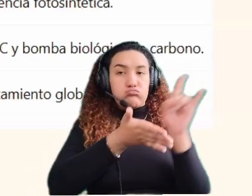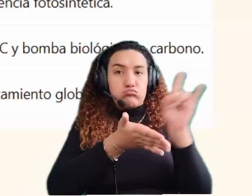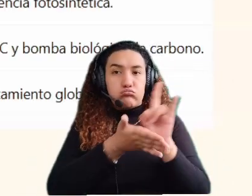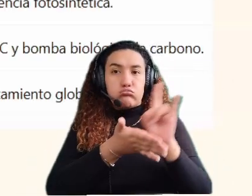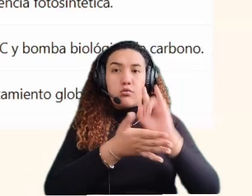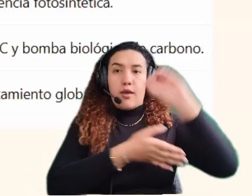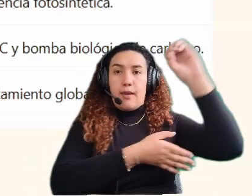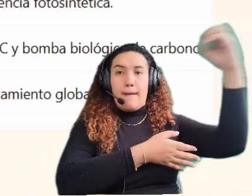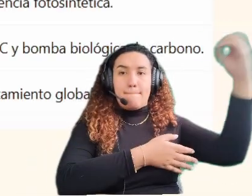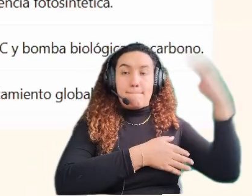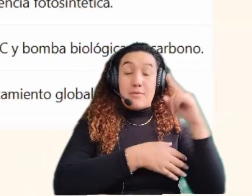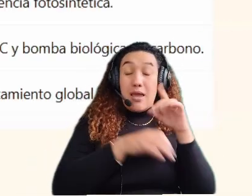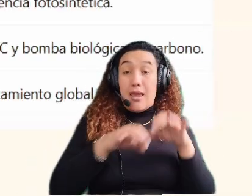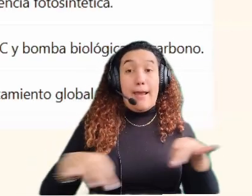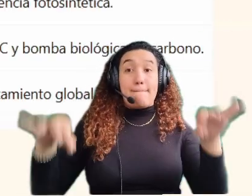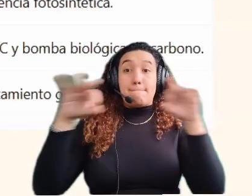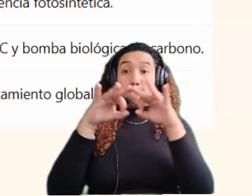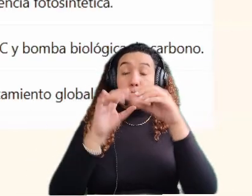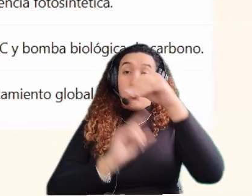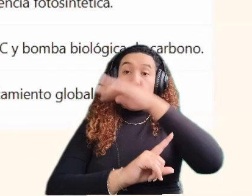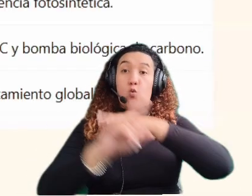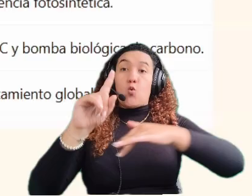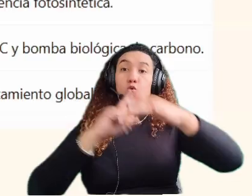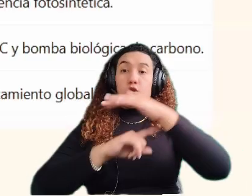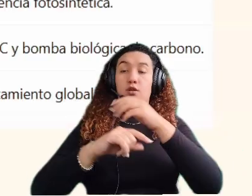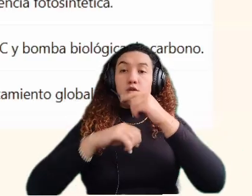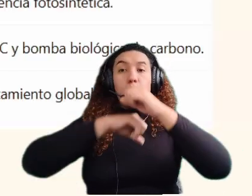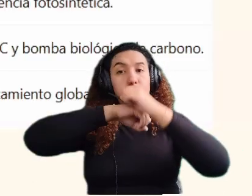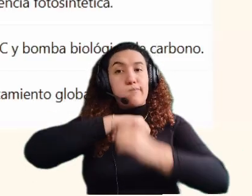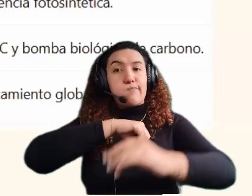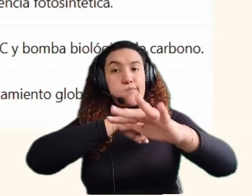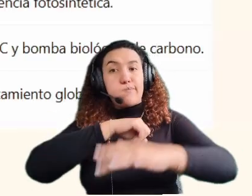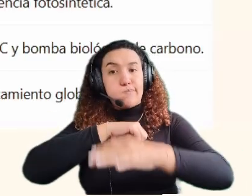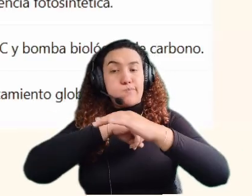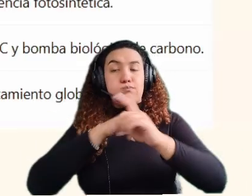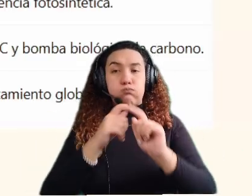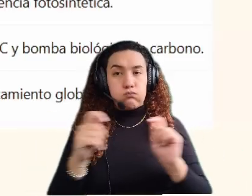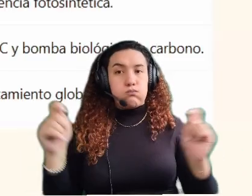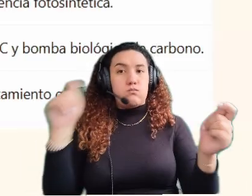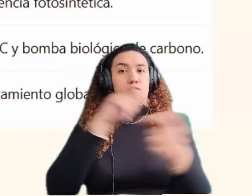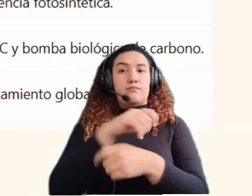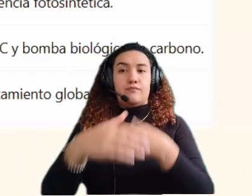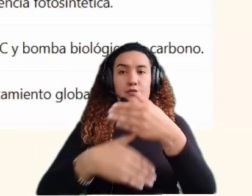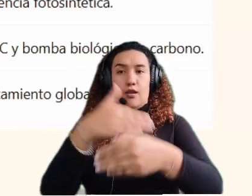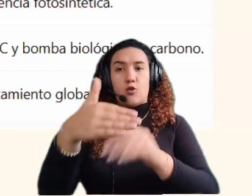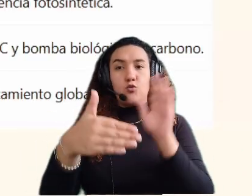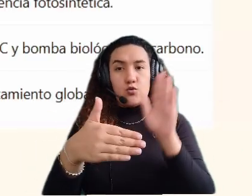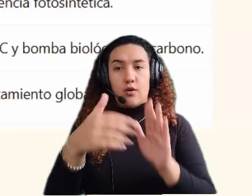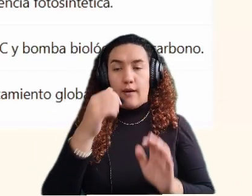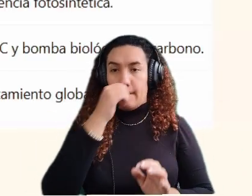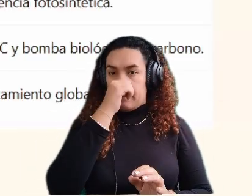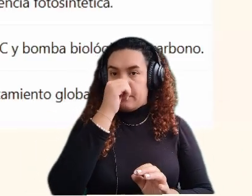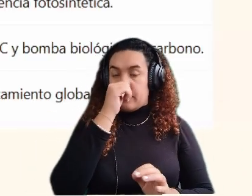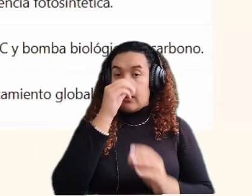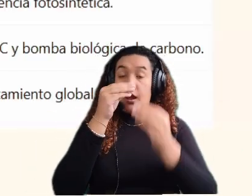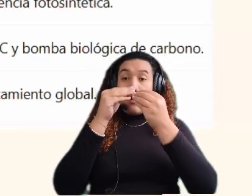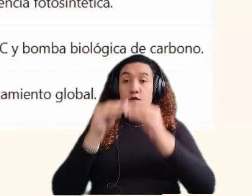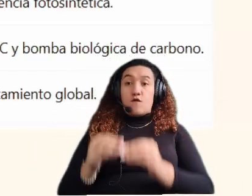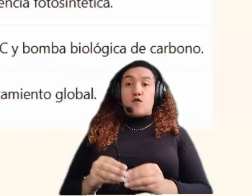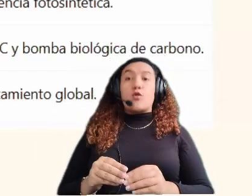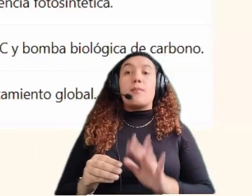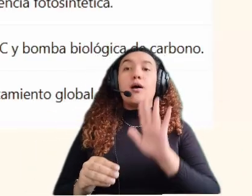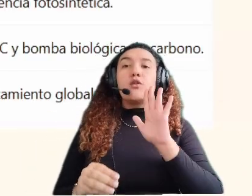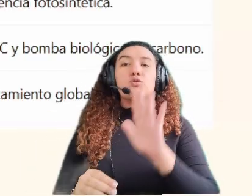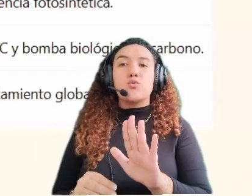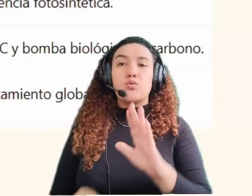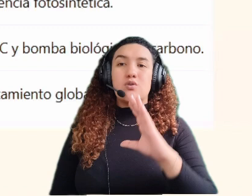de carbono y luz, lo cual es vital en el entorno oceánico cambiante. Nuestro